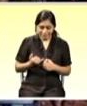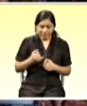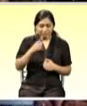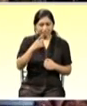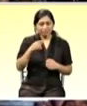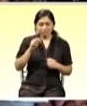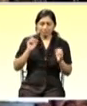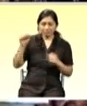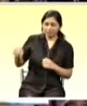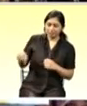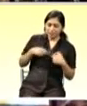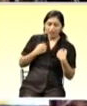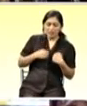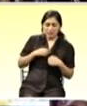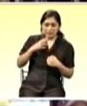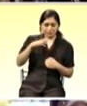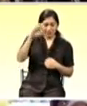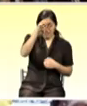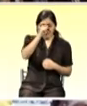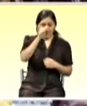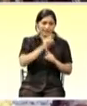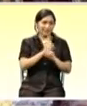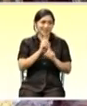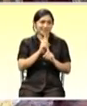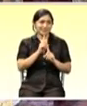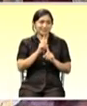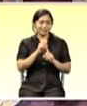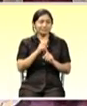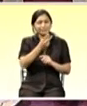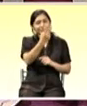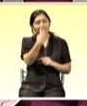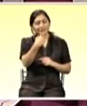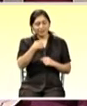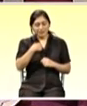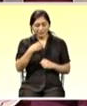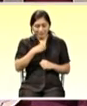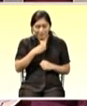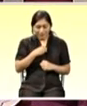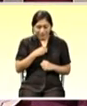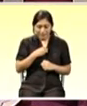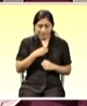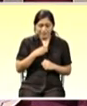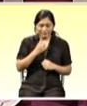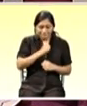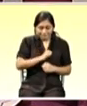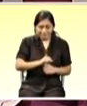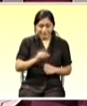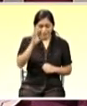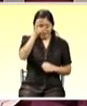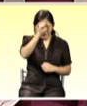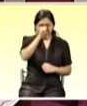arrepiente y se humilla, mira aquí a un pecador que vuelve a ti, herido por el